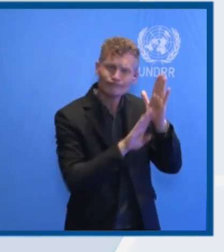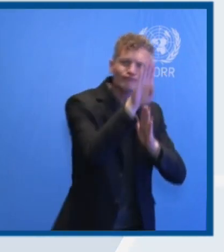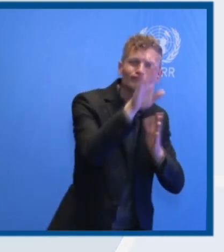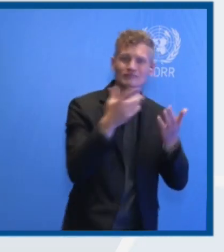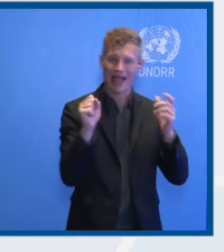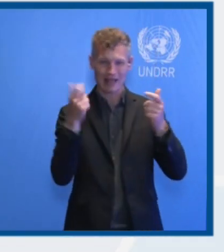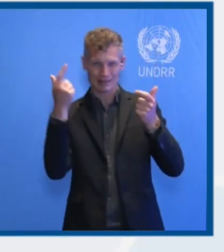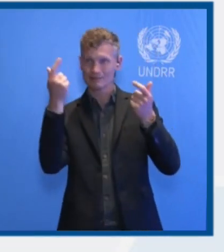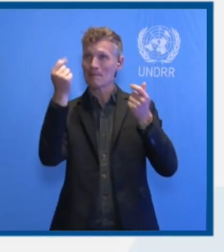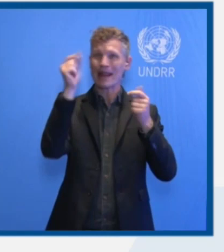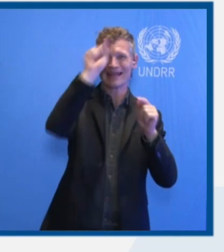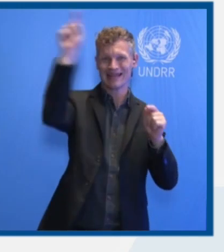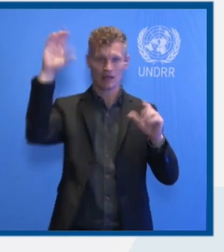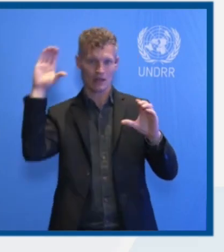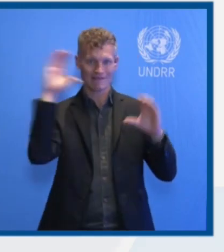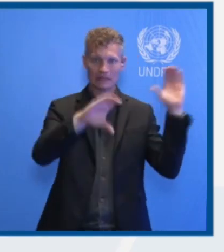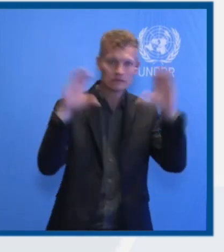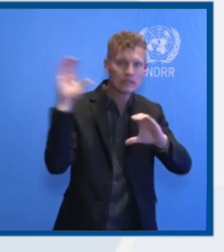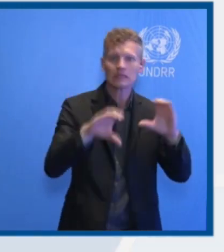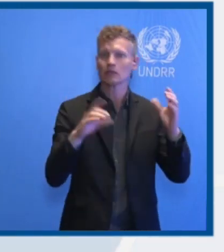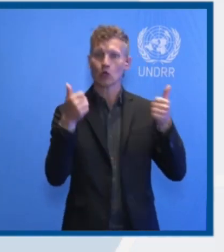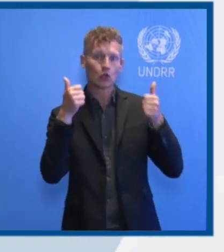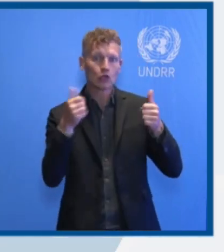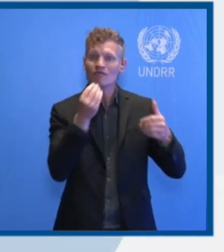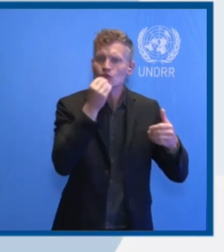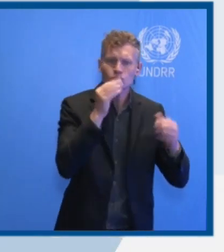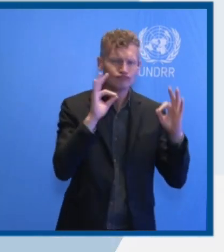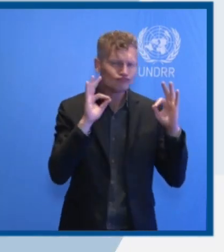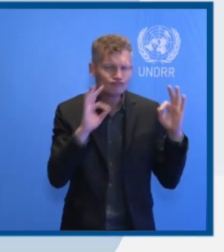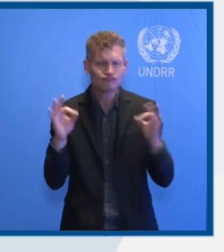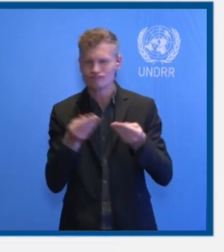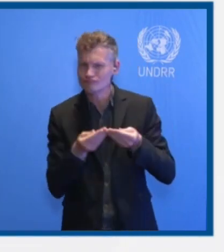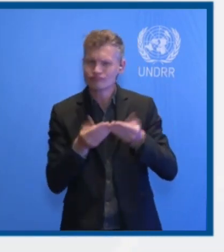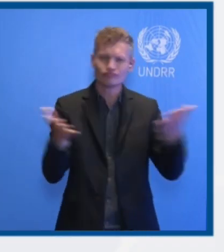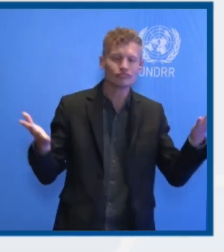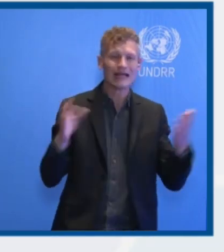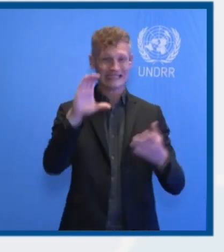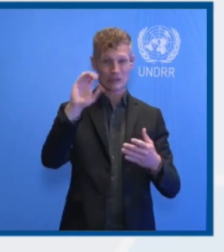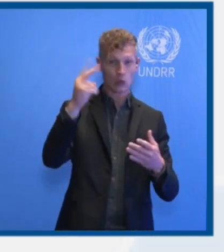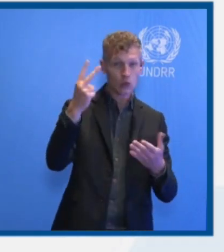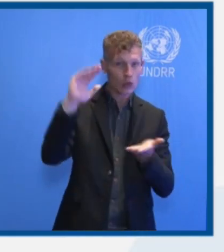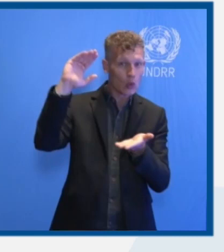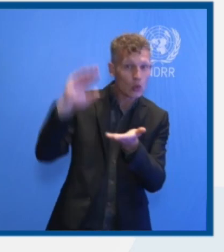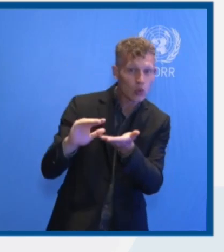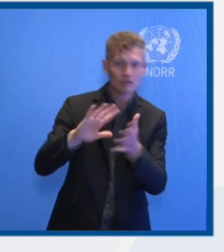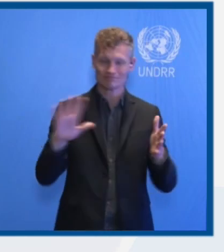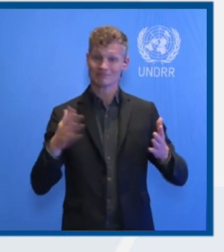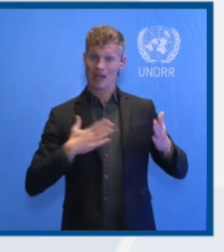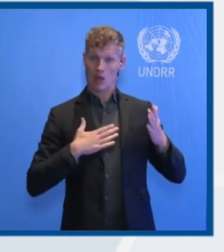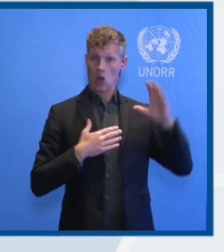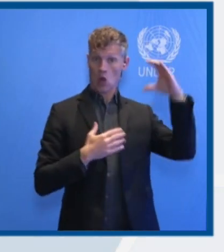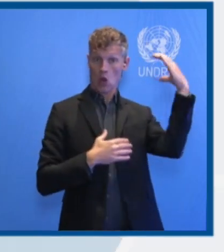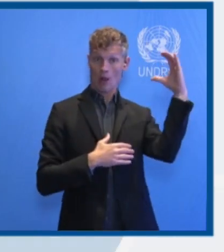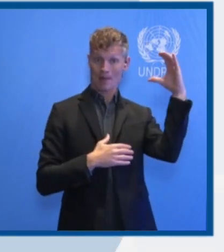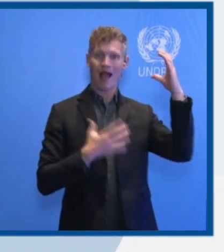neutralidad. En Colombia, digamos, tenemos una plataforma muy madura en términos de gestión del riesgo, pero la pandemia nos mostró